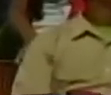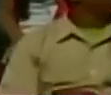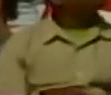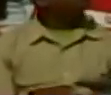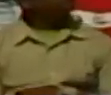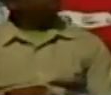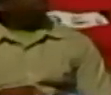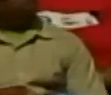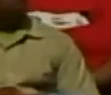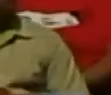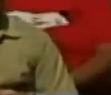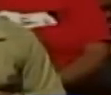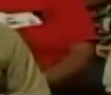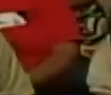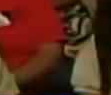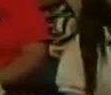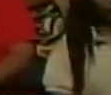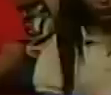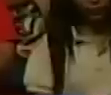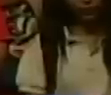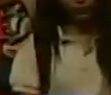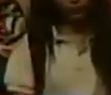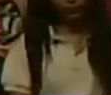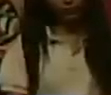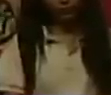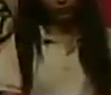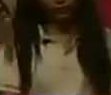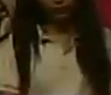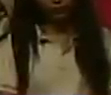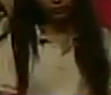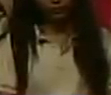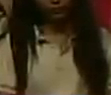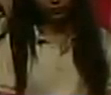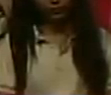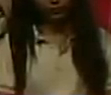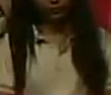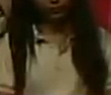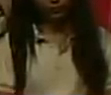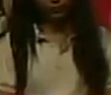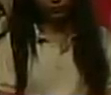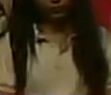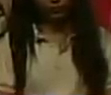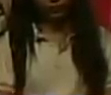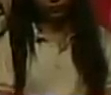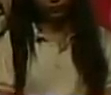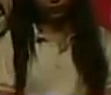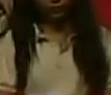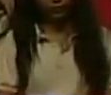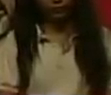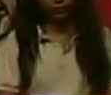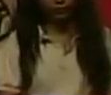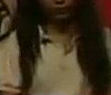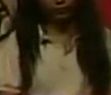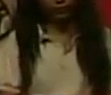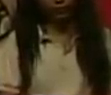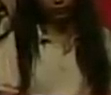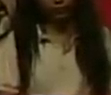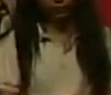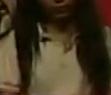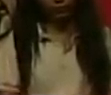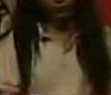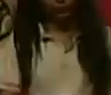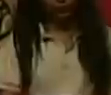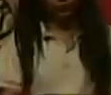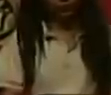a la producción, incorporémonos a la siembra, incorporémonos a la creación de un nuevo modelo de distribución popular de